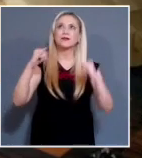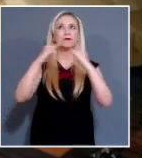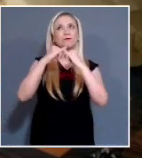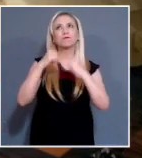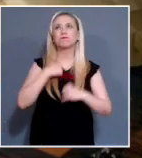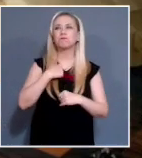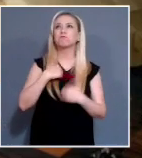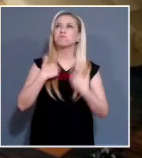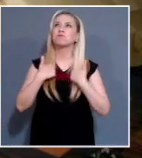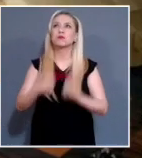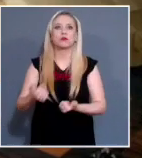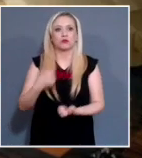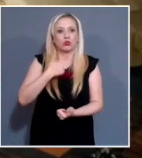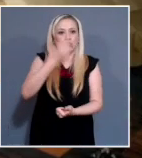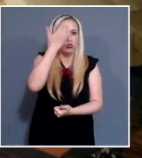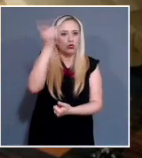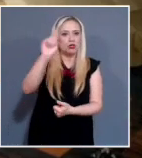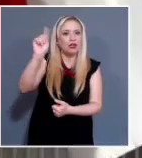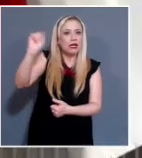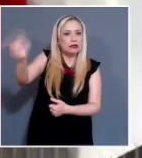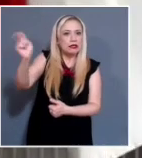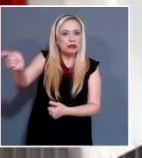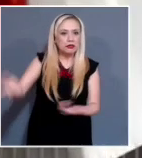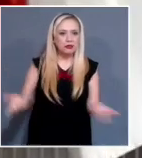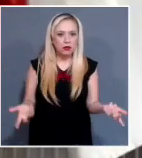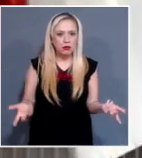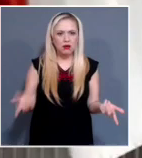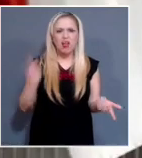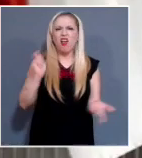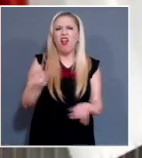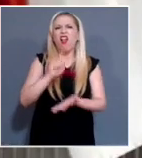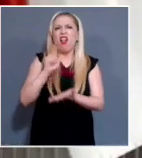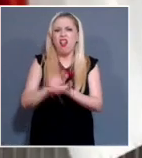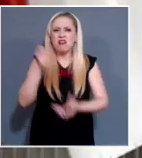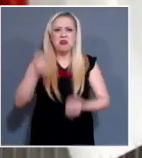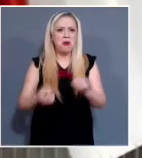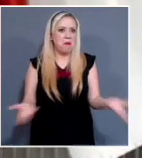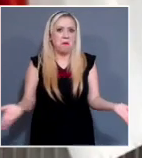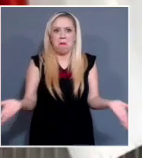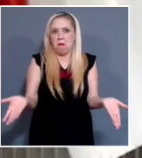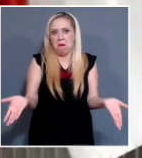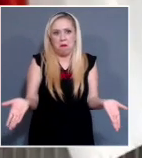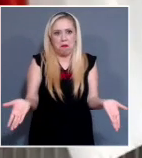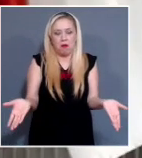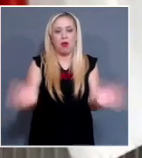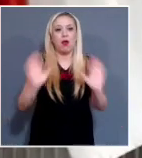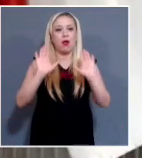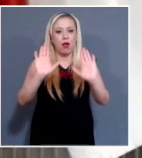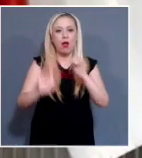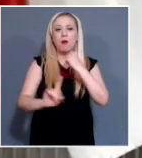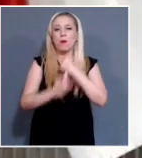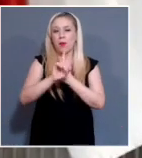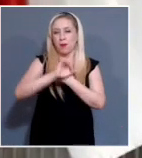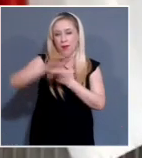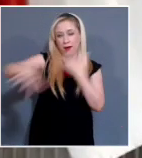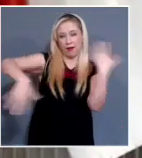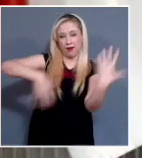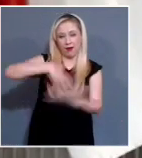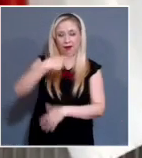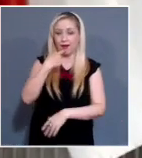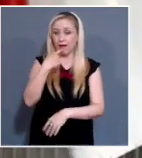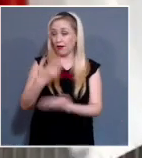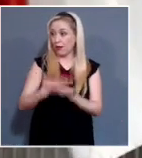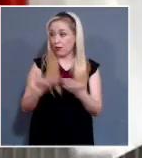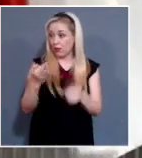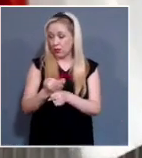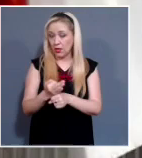un sentido de justicia que se desconoce. Y hablando de crisis, ya que se mencionó a Hart, pues yo me remitiría